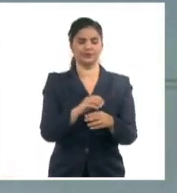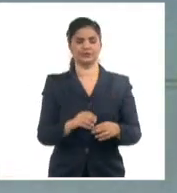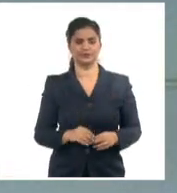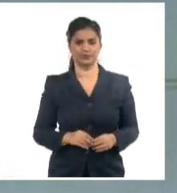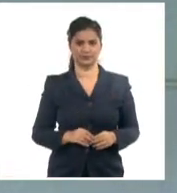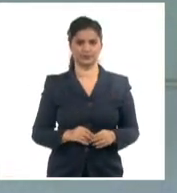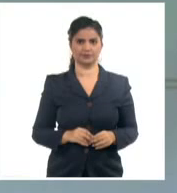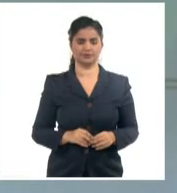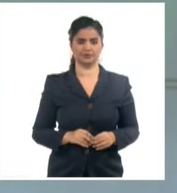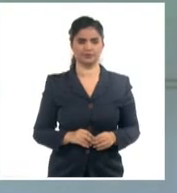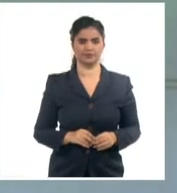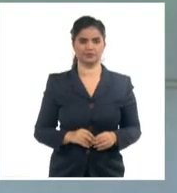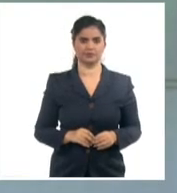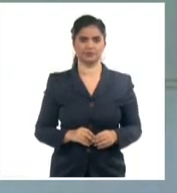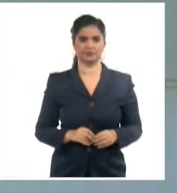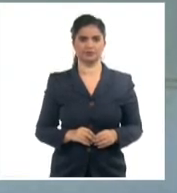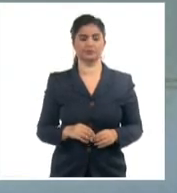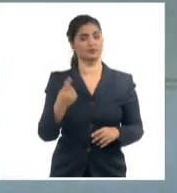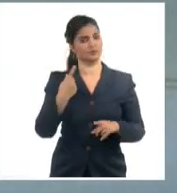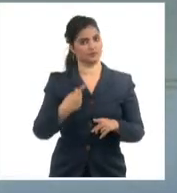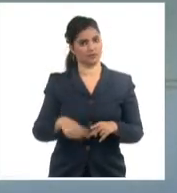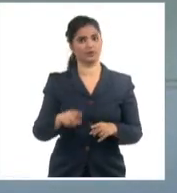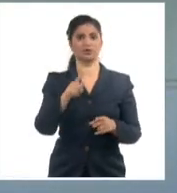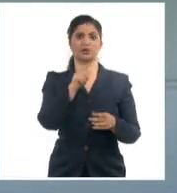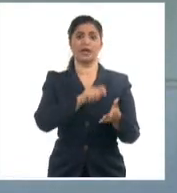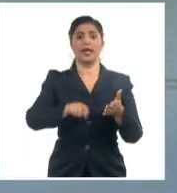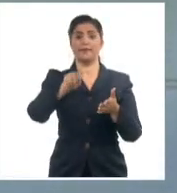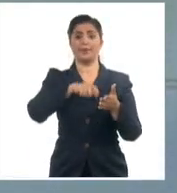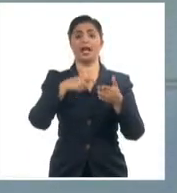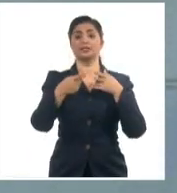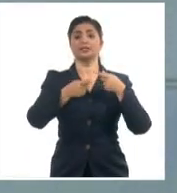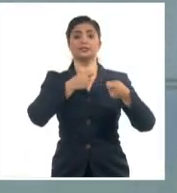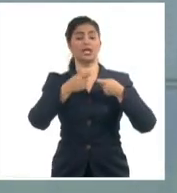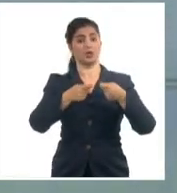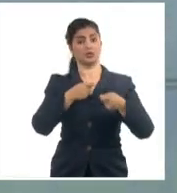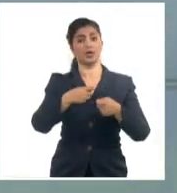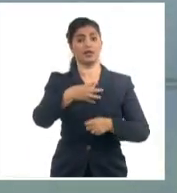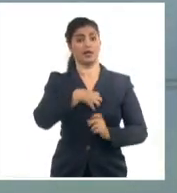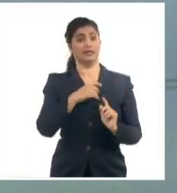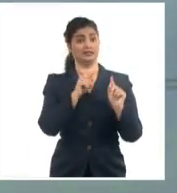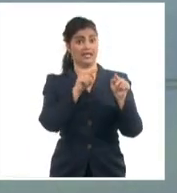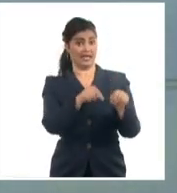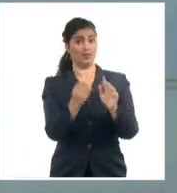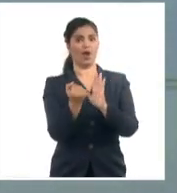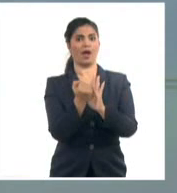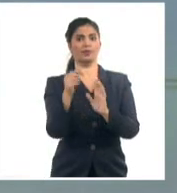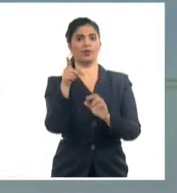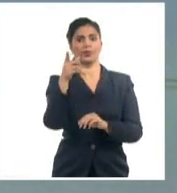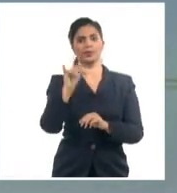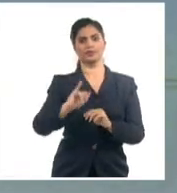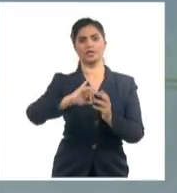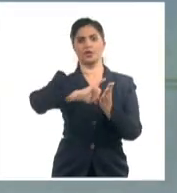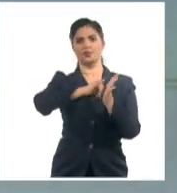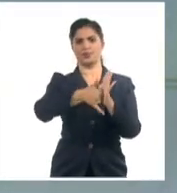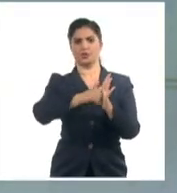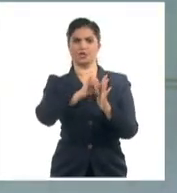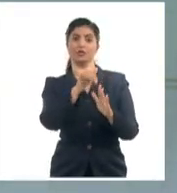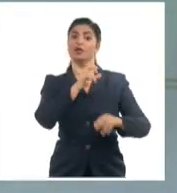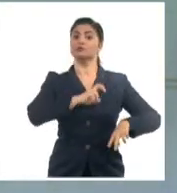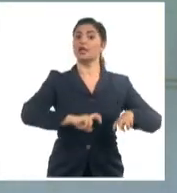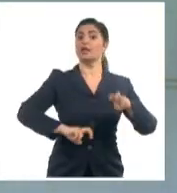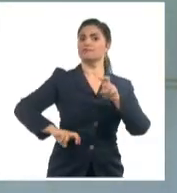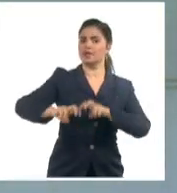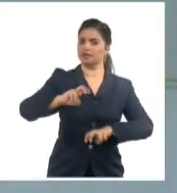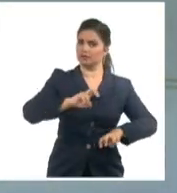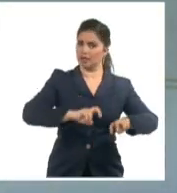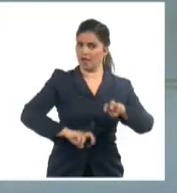la cartera de oportunidad de negocio 16 proyectos. Están con estudios de